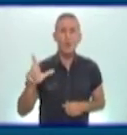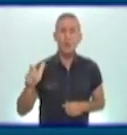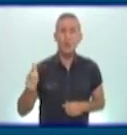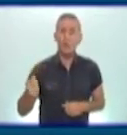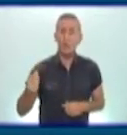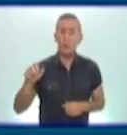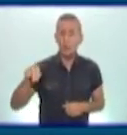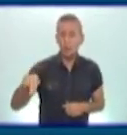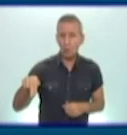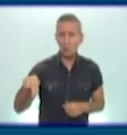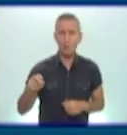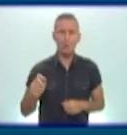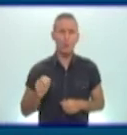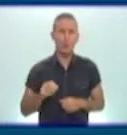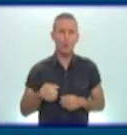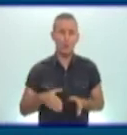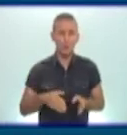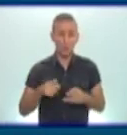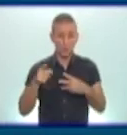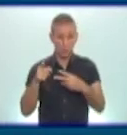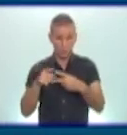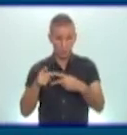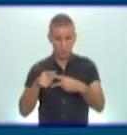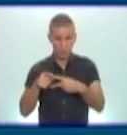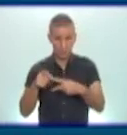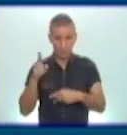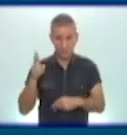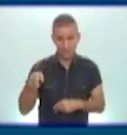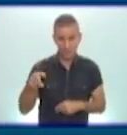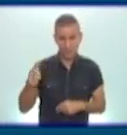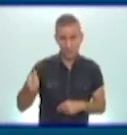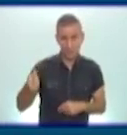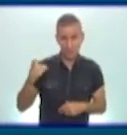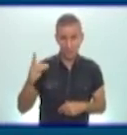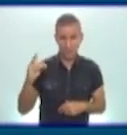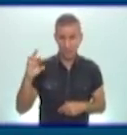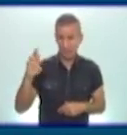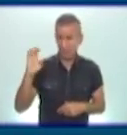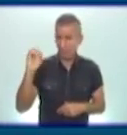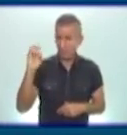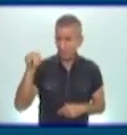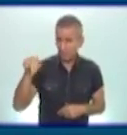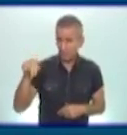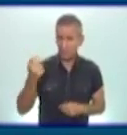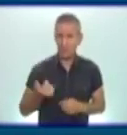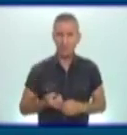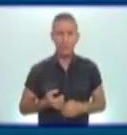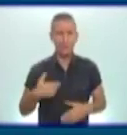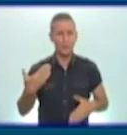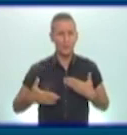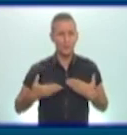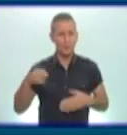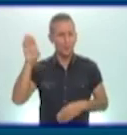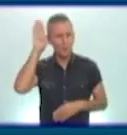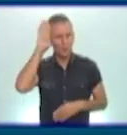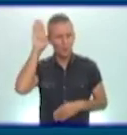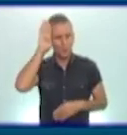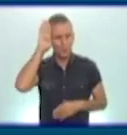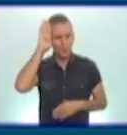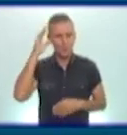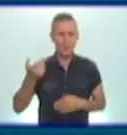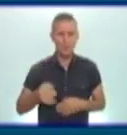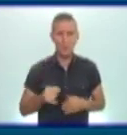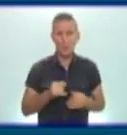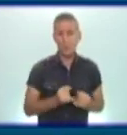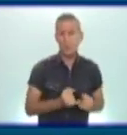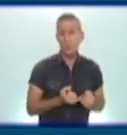los docentes y todos los cubanos que hemos disfrutado de sus dibujos animados. Tenemos los individuales,